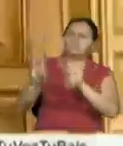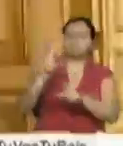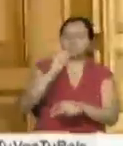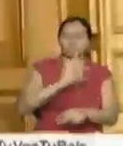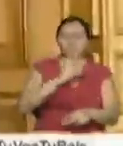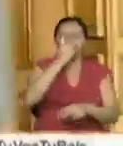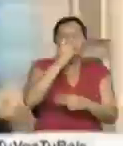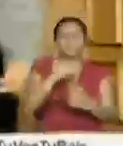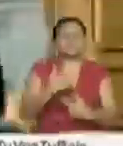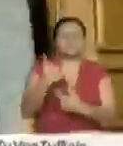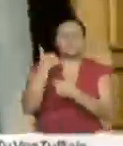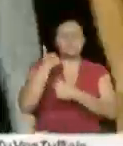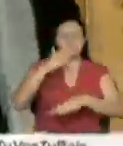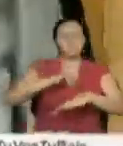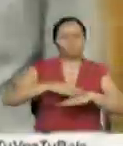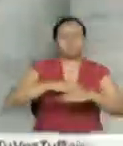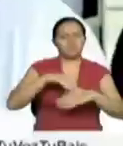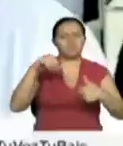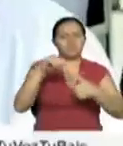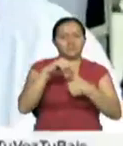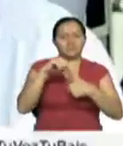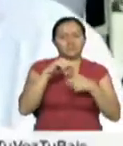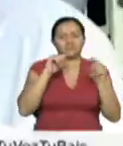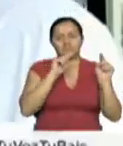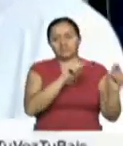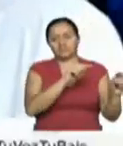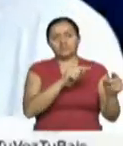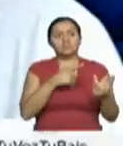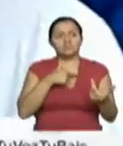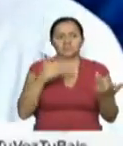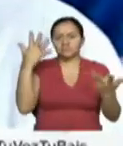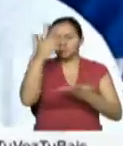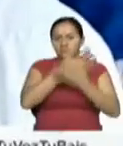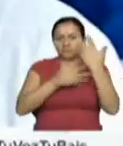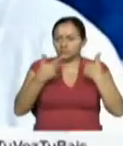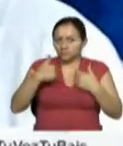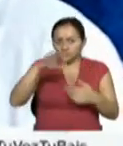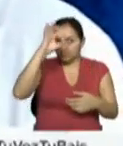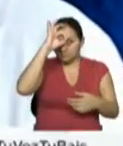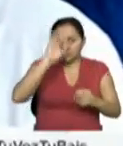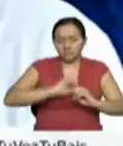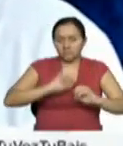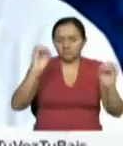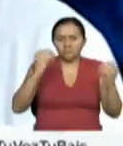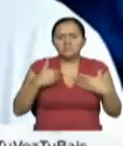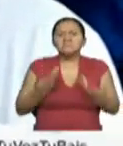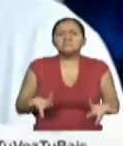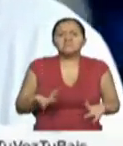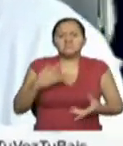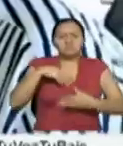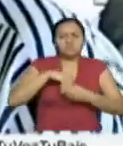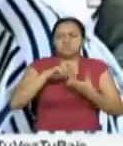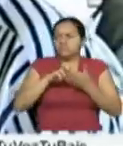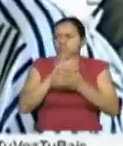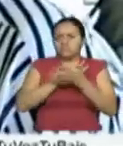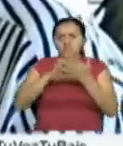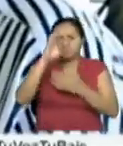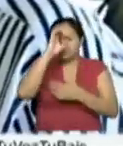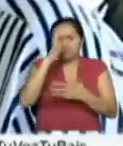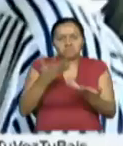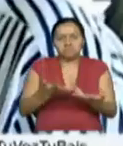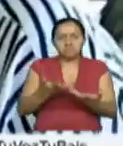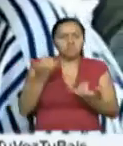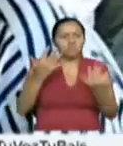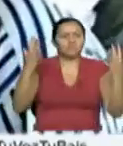y responsabilizaban al presidente Yamil Maguad. Es desconcertante porque no se sabe absolutamente nada qué es lo que está sucediendo. Estamos en